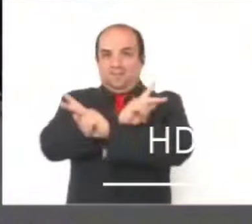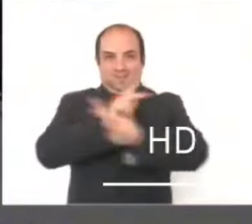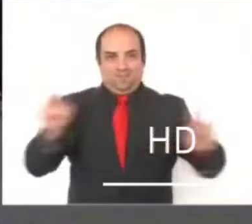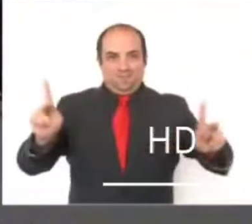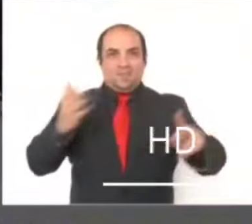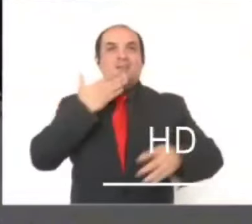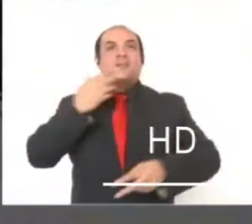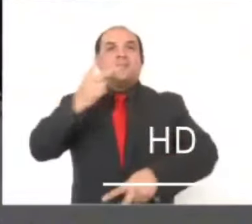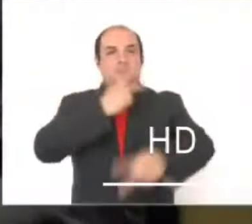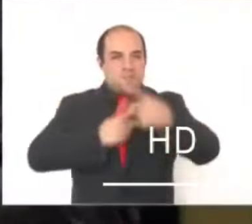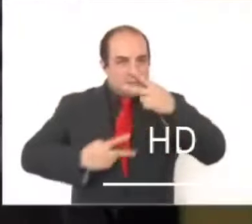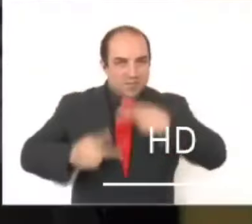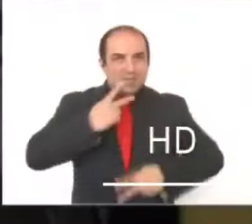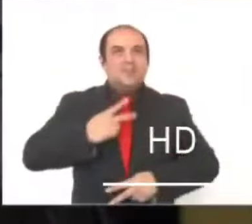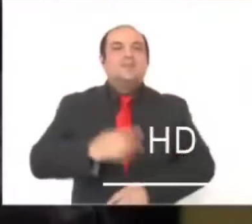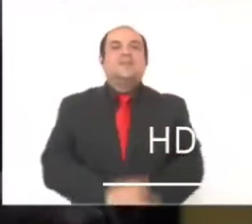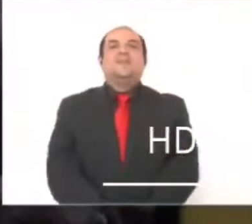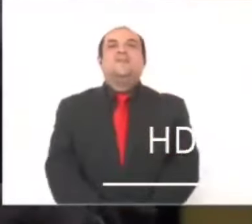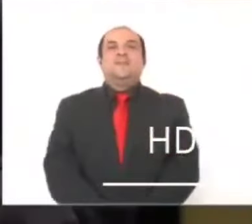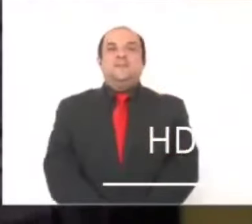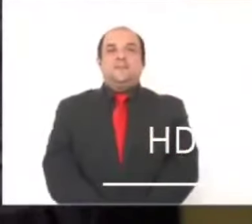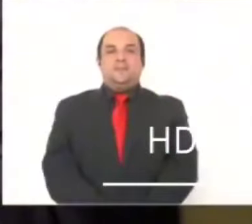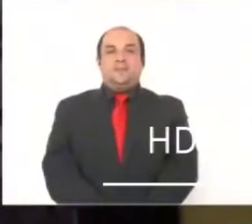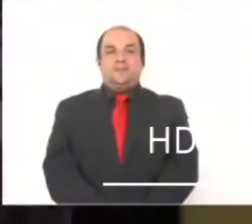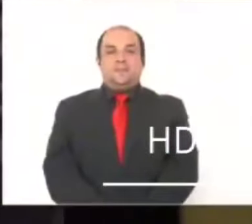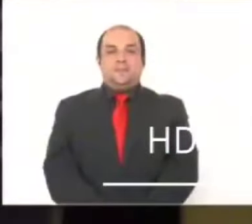ustedes. Bienvenidas, bienvenidos.